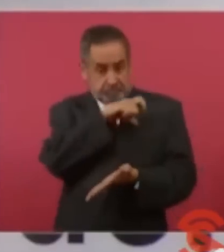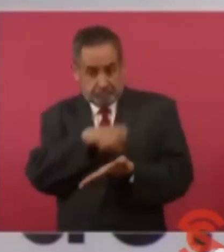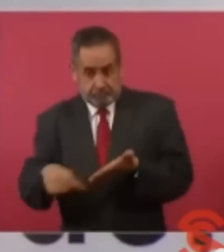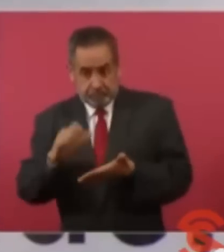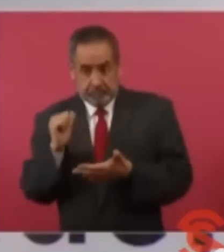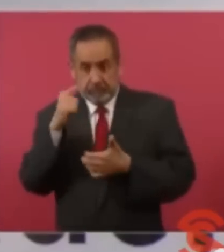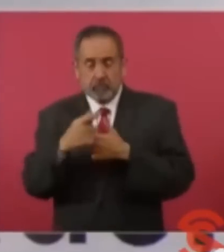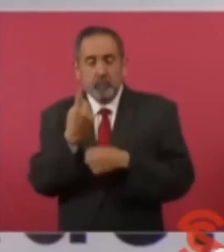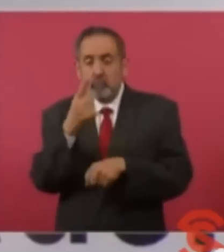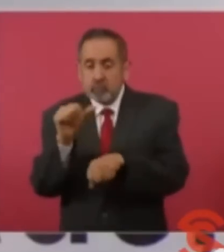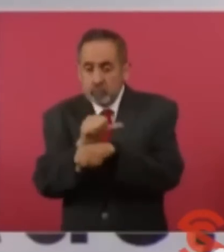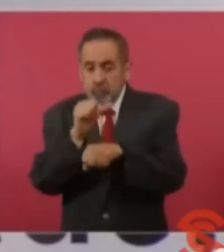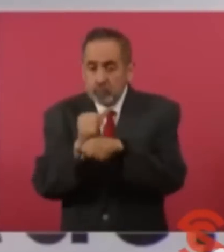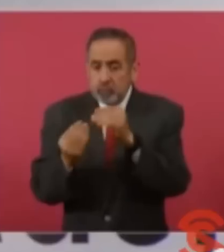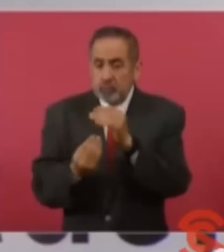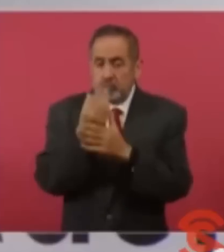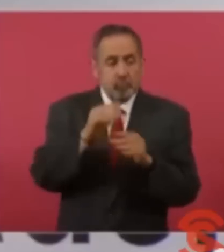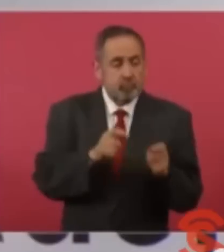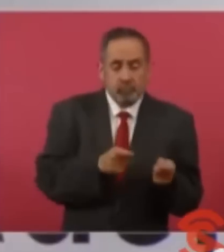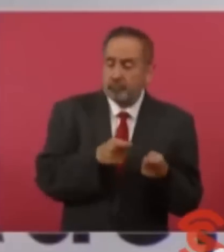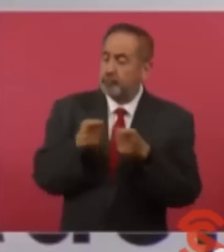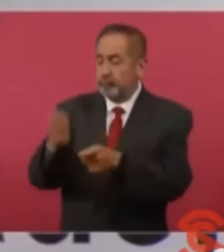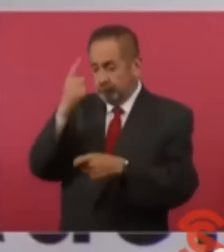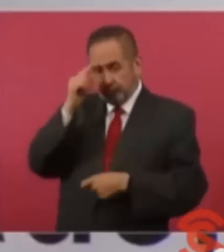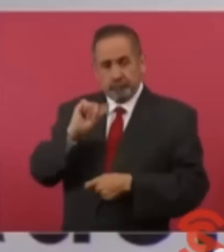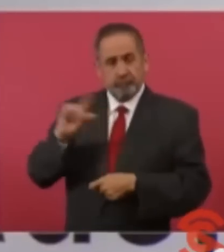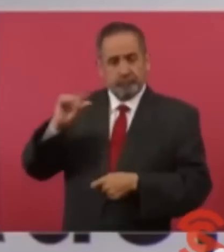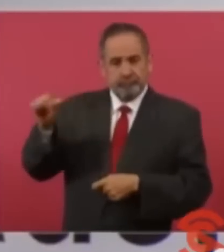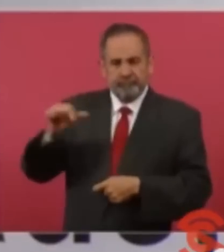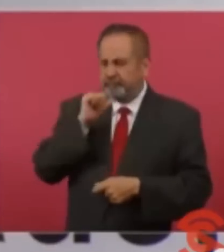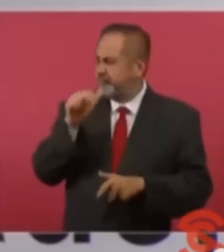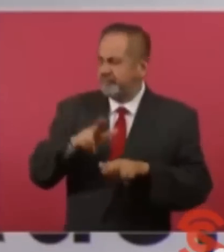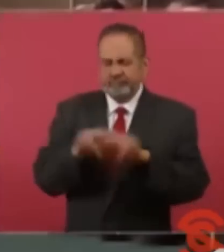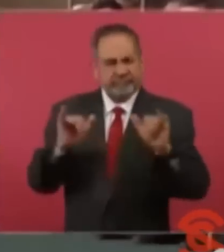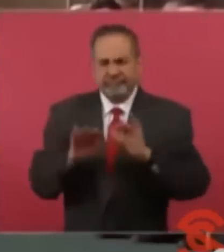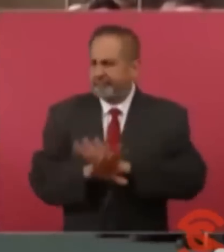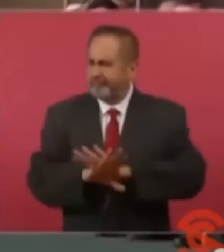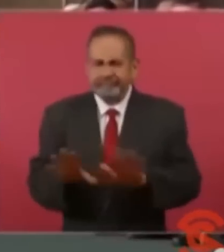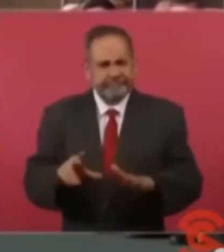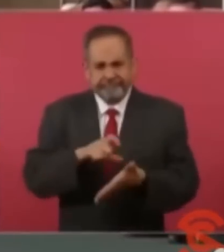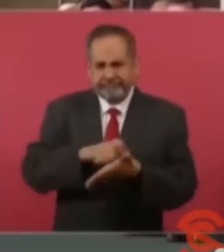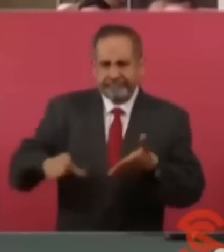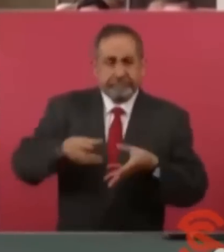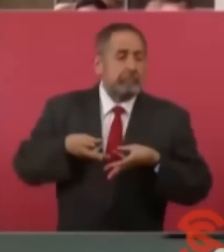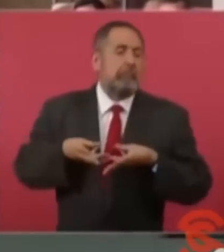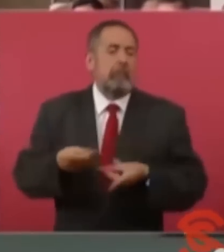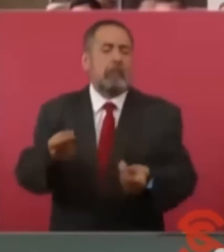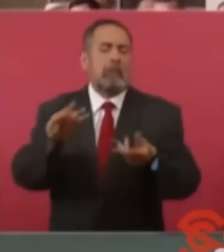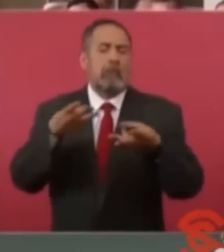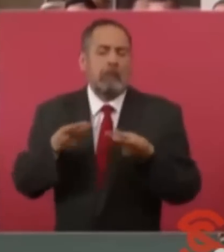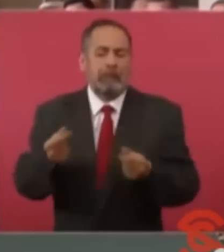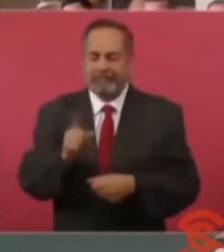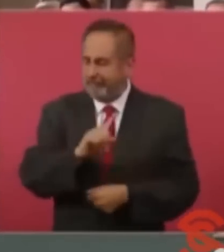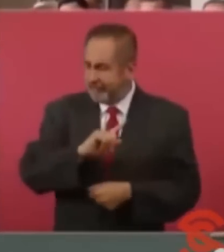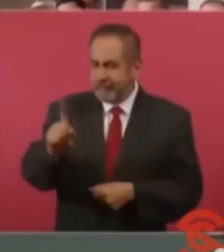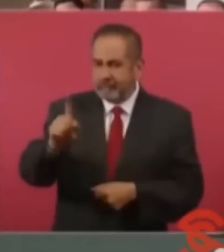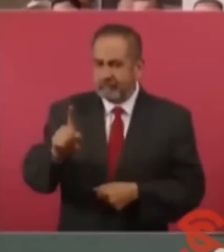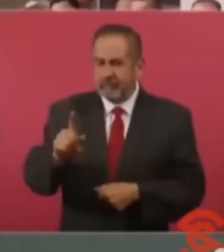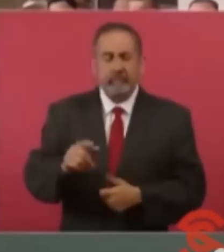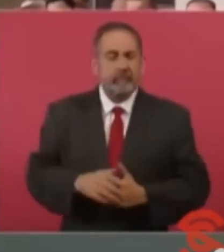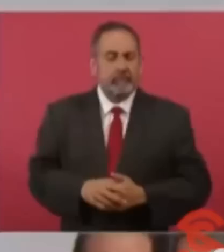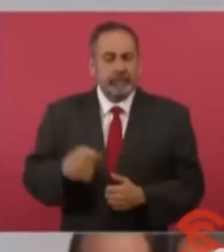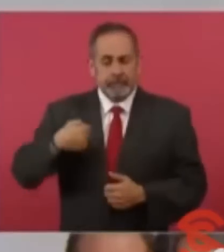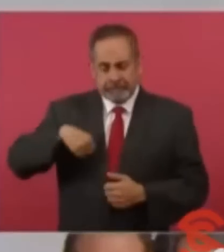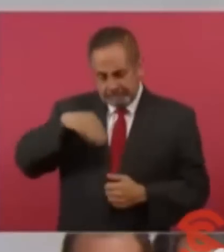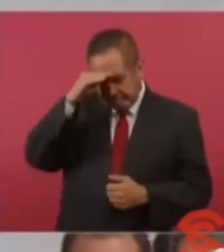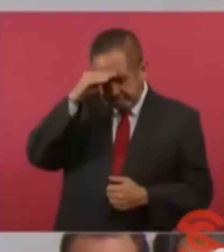vehículo nuevo para funcionarios. En fin, nos apegamos a